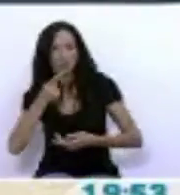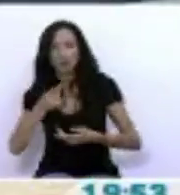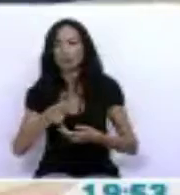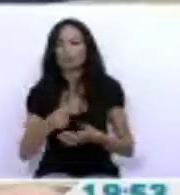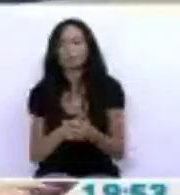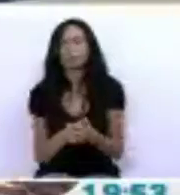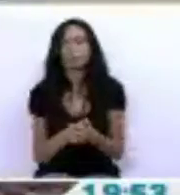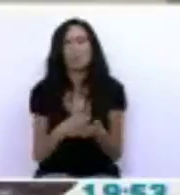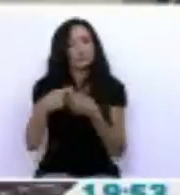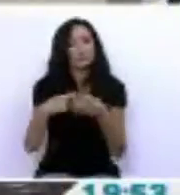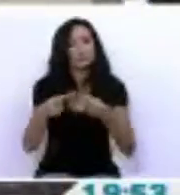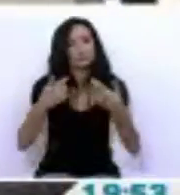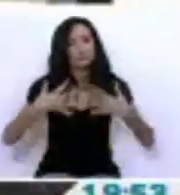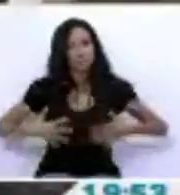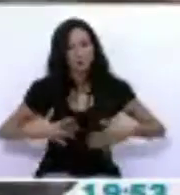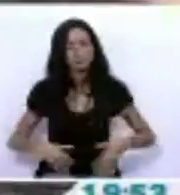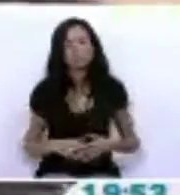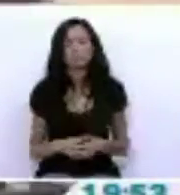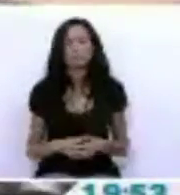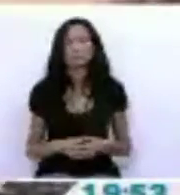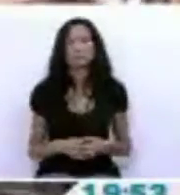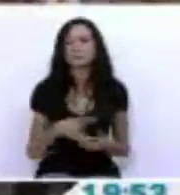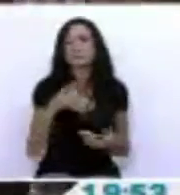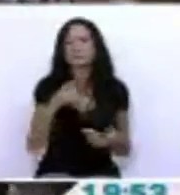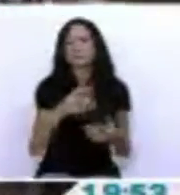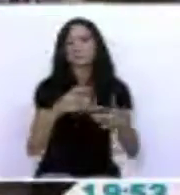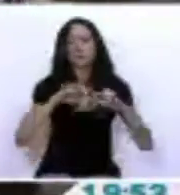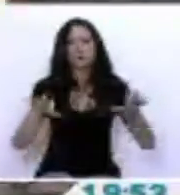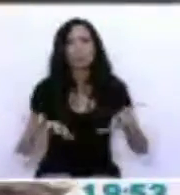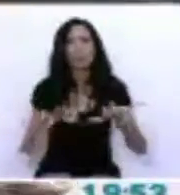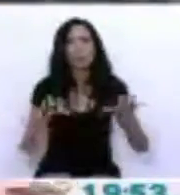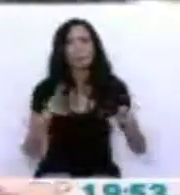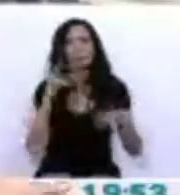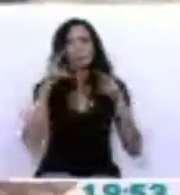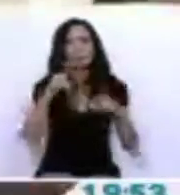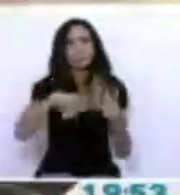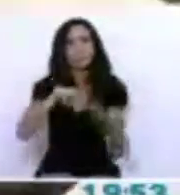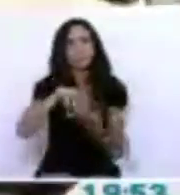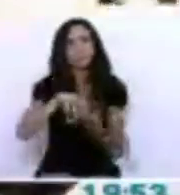tiendas de textil, muebles, peluquerías e incluso también tiendas de decoración.